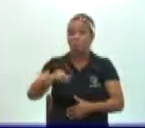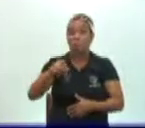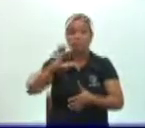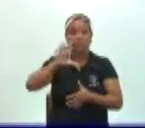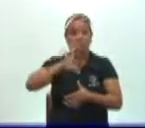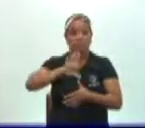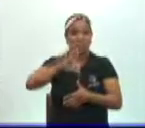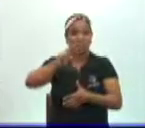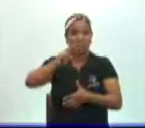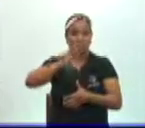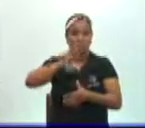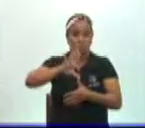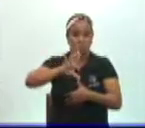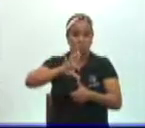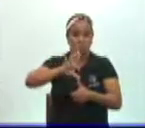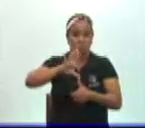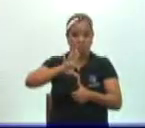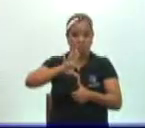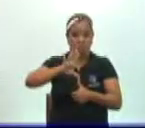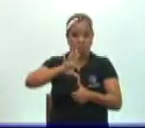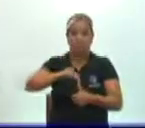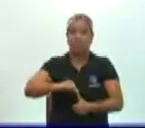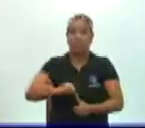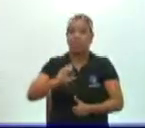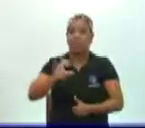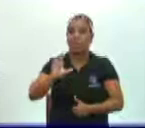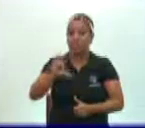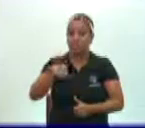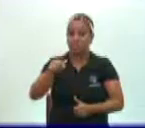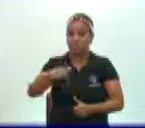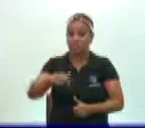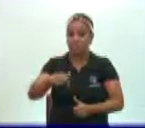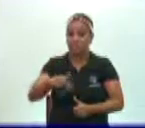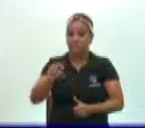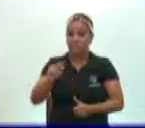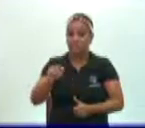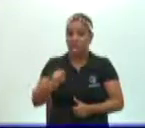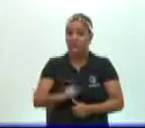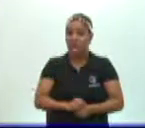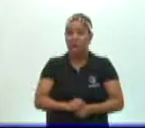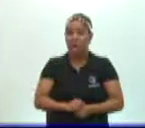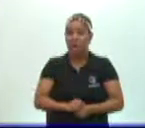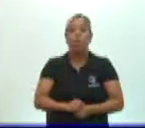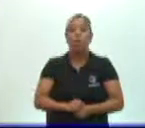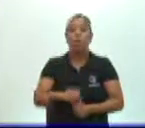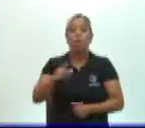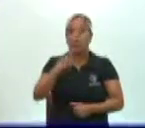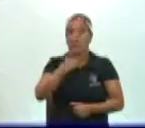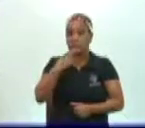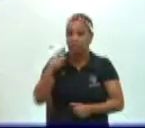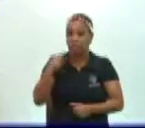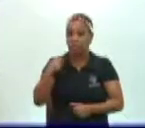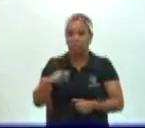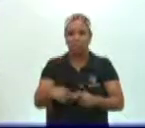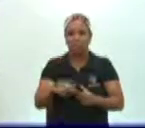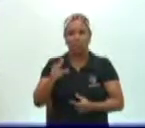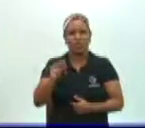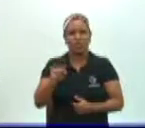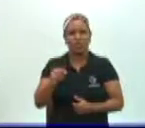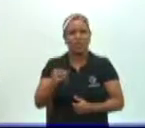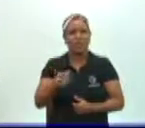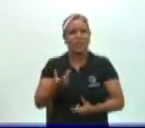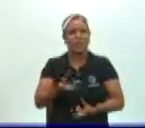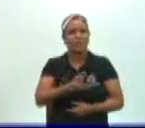precisamente las palabras de Martí cuando se refiere a del arado nació la América del Norte. Pero ¿por qué dirá que la española fue del perro de